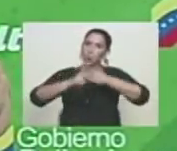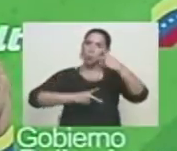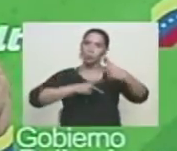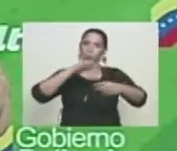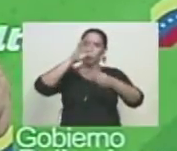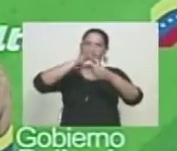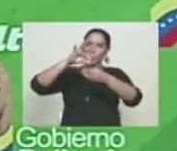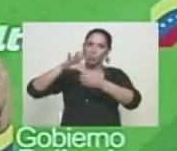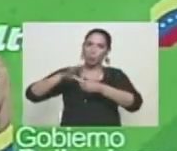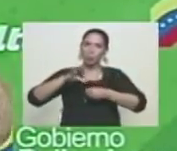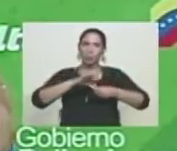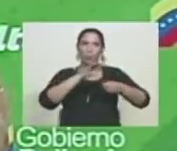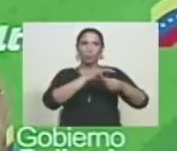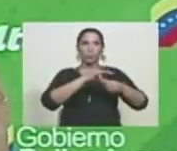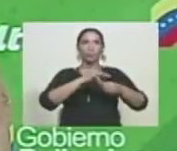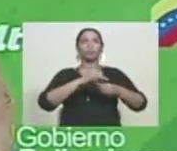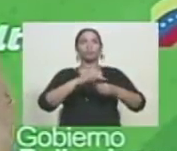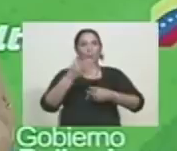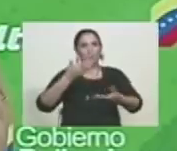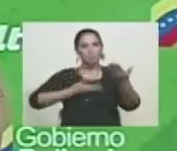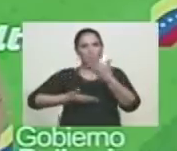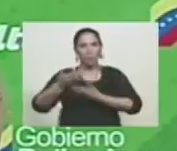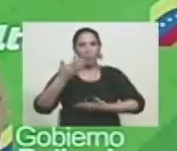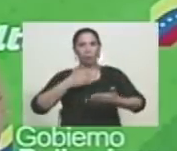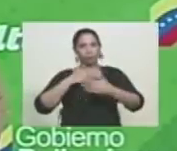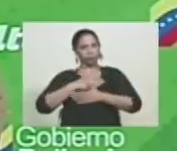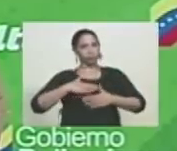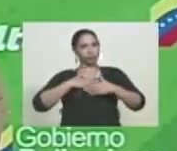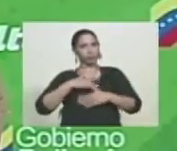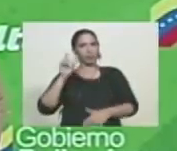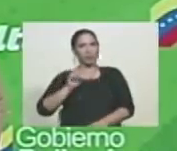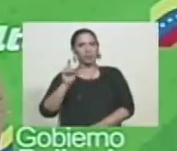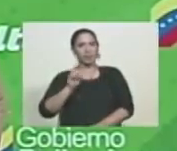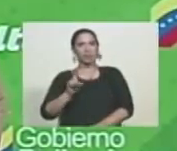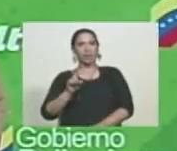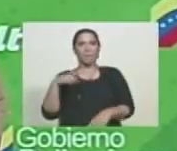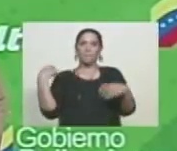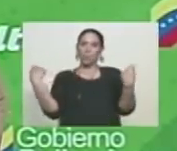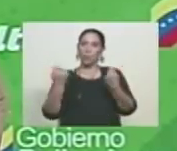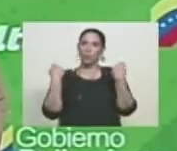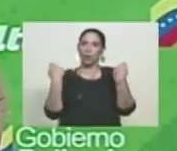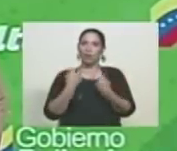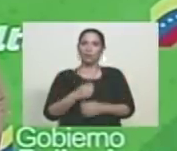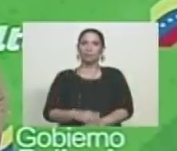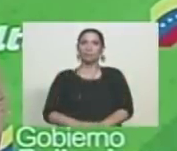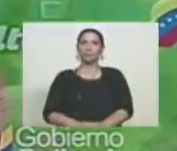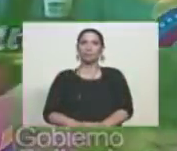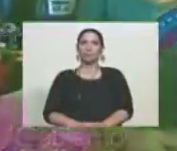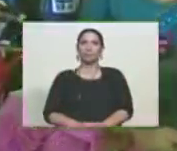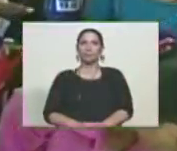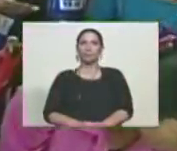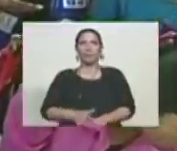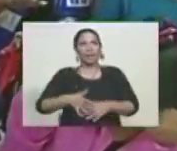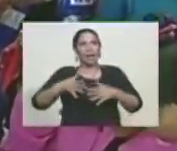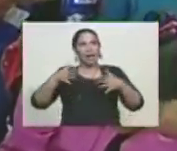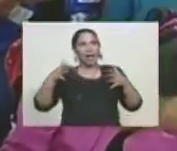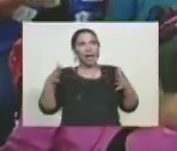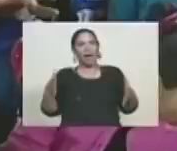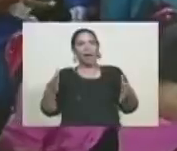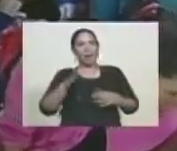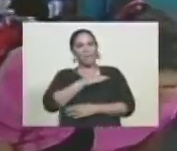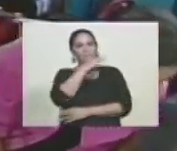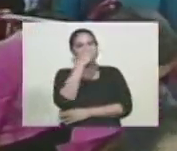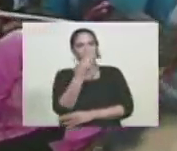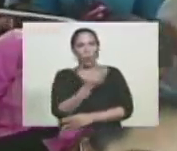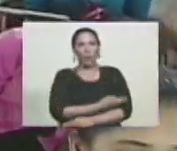siembra, la distribución justa, la satisfacción de las necesidades populares. Un gran y